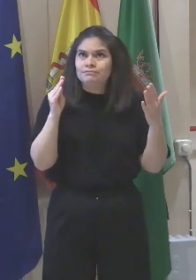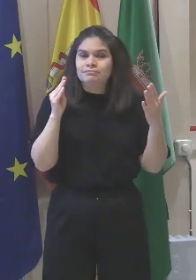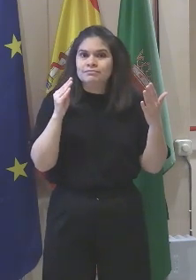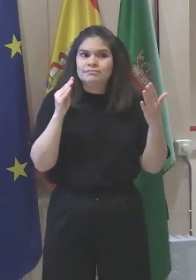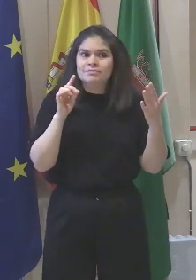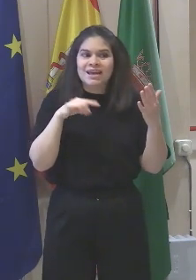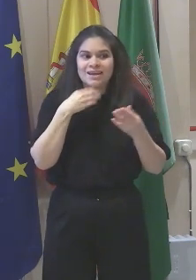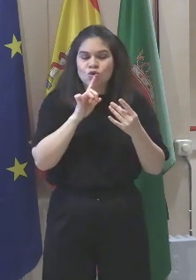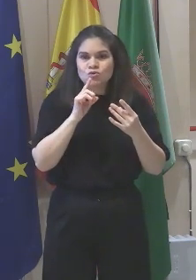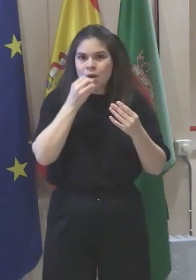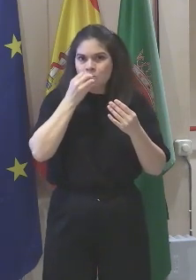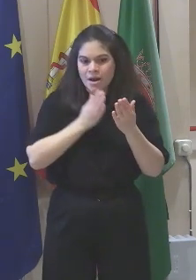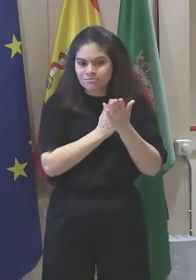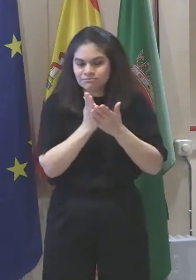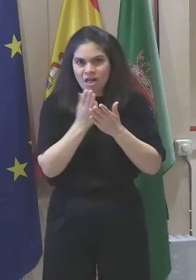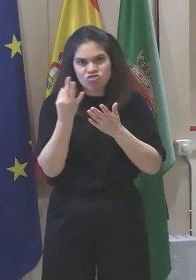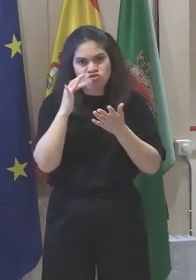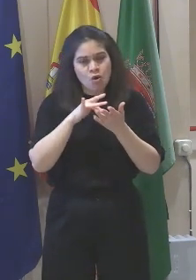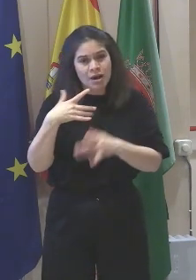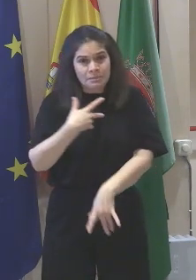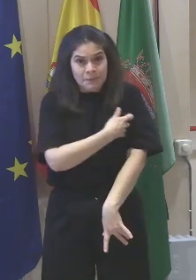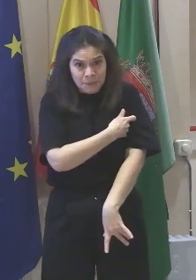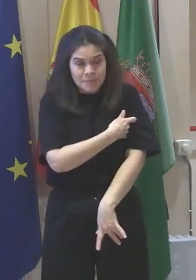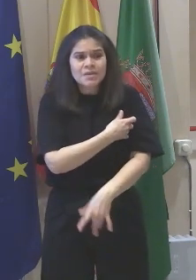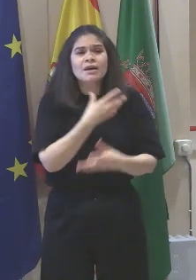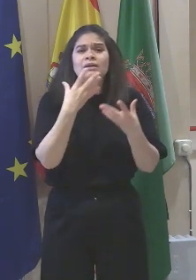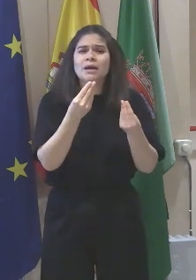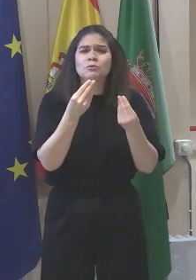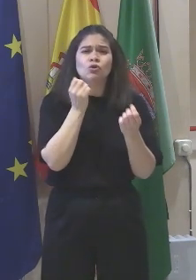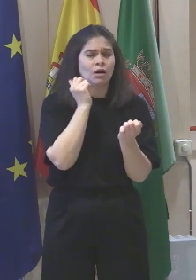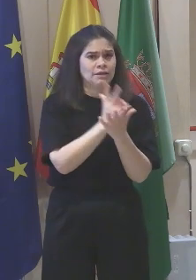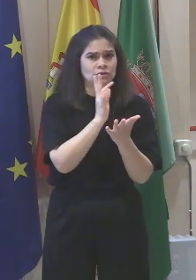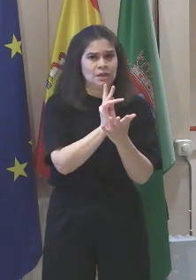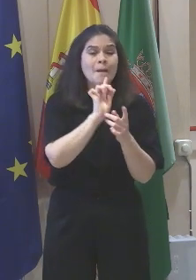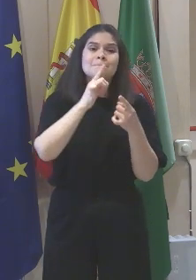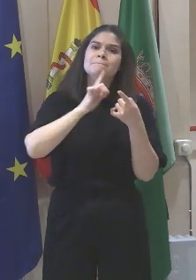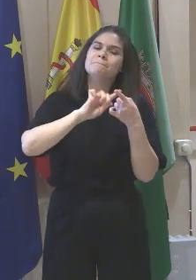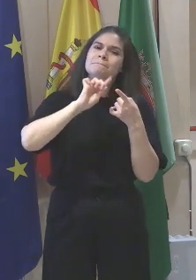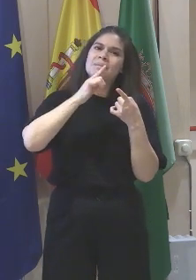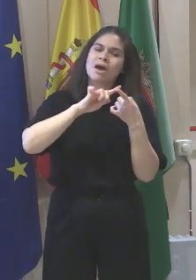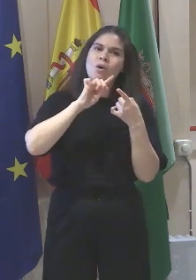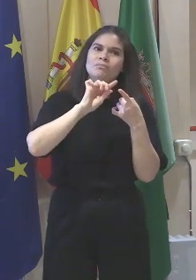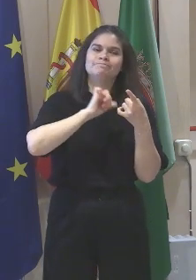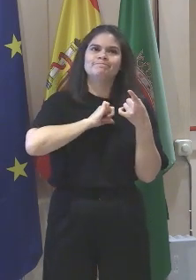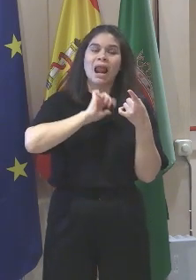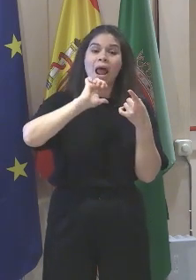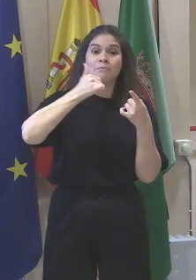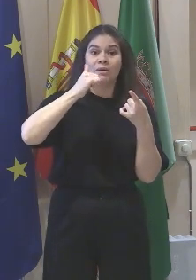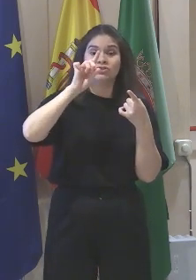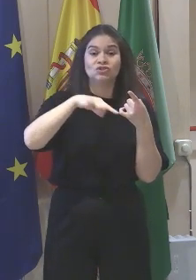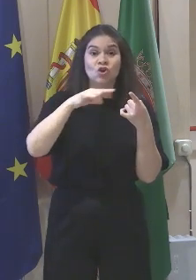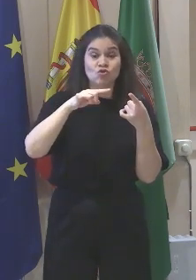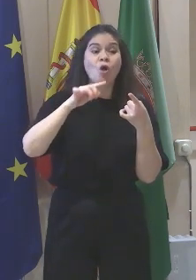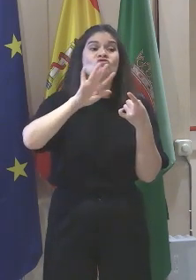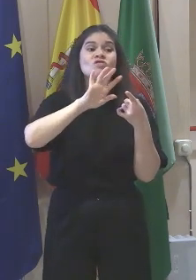sea una buena vía, tiene que ser intravenoso, y hay muchos retos. Primero, esperar la aprobación o no de la Agencia Europea del Medicamento. La Agencia